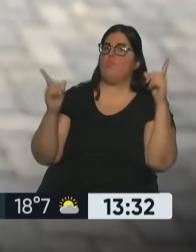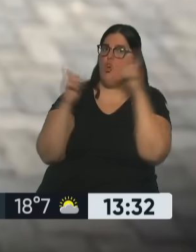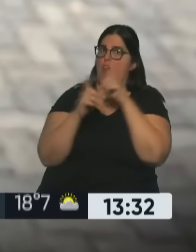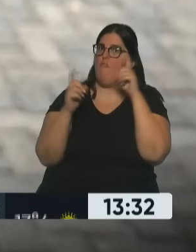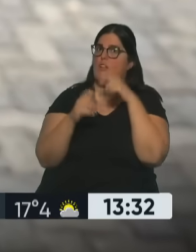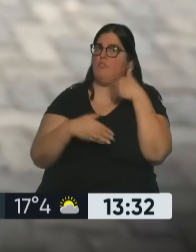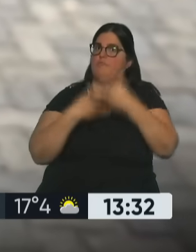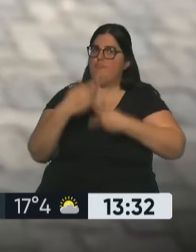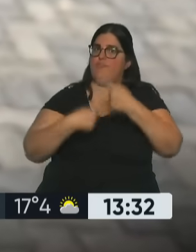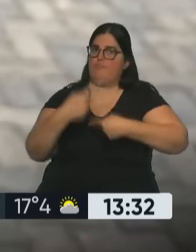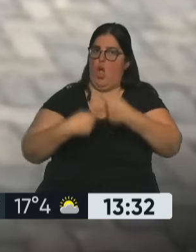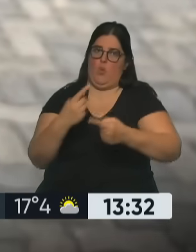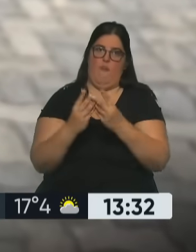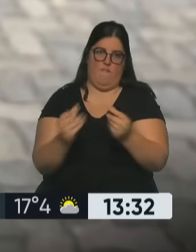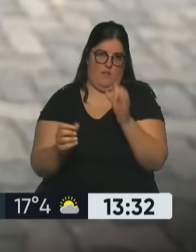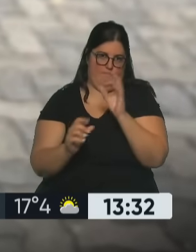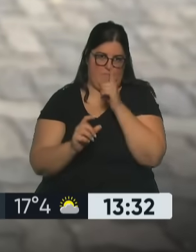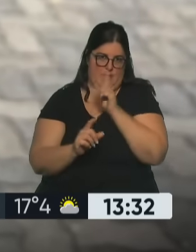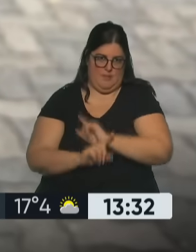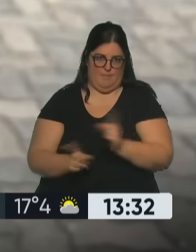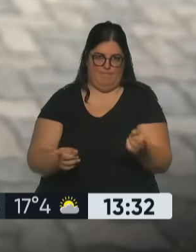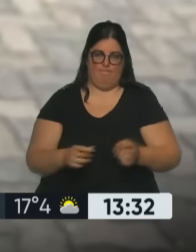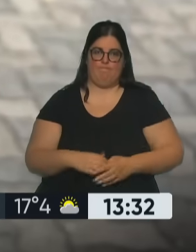no tener fin.